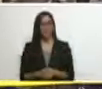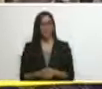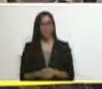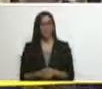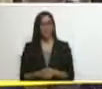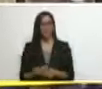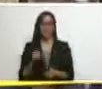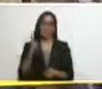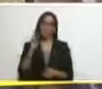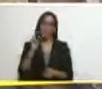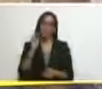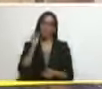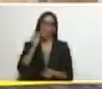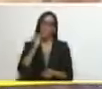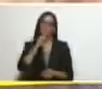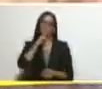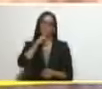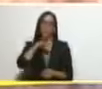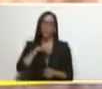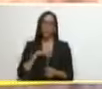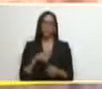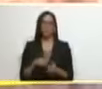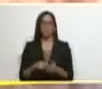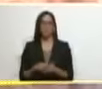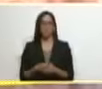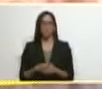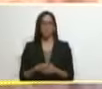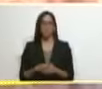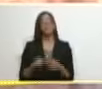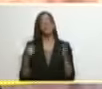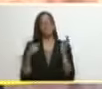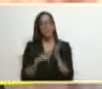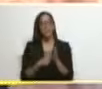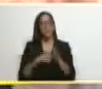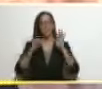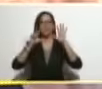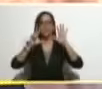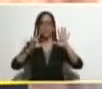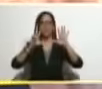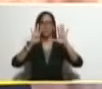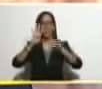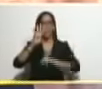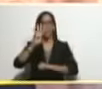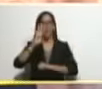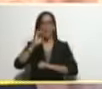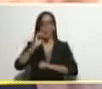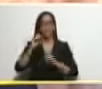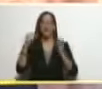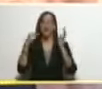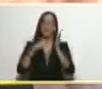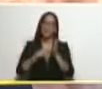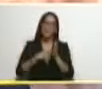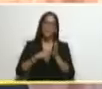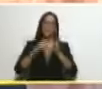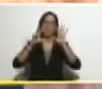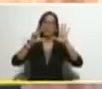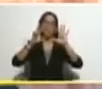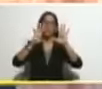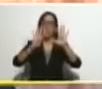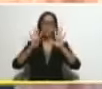El segundo momento histórico, de 1840 a 1899,